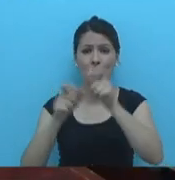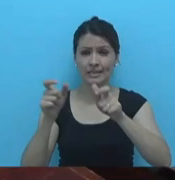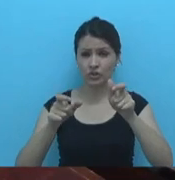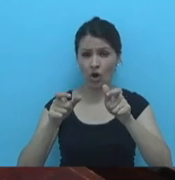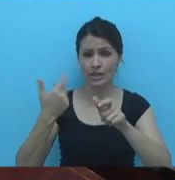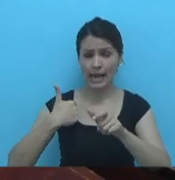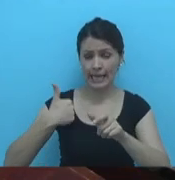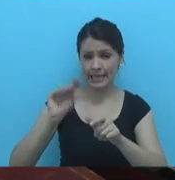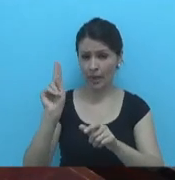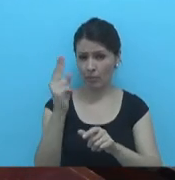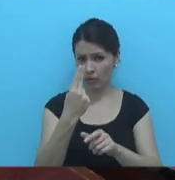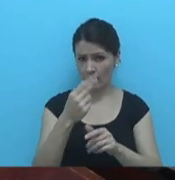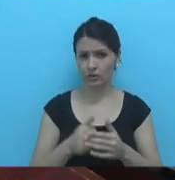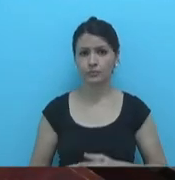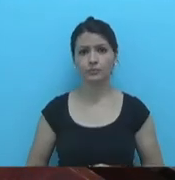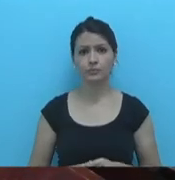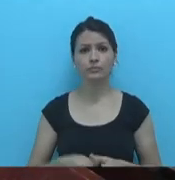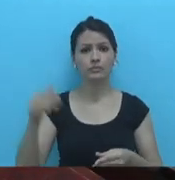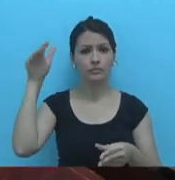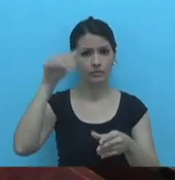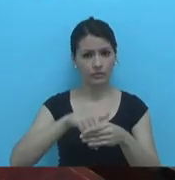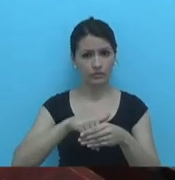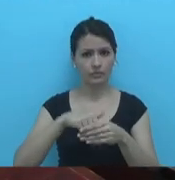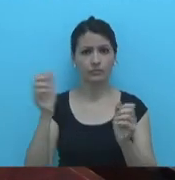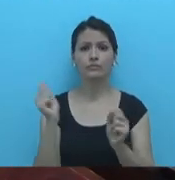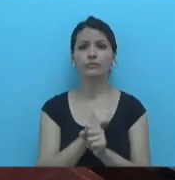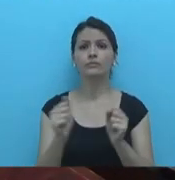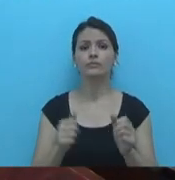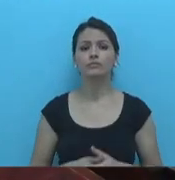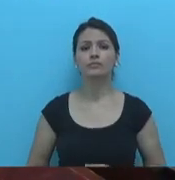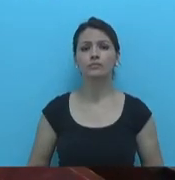tablas, aprobado. A votación el proyecto, aprobado.